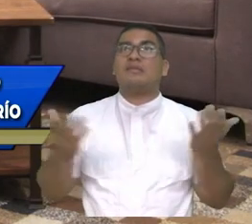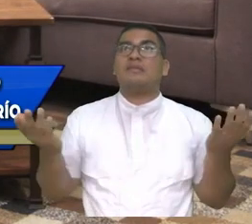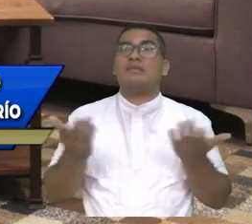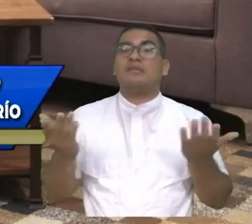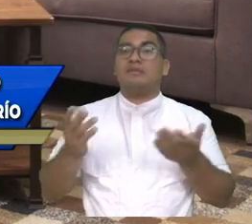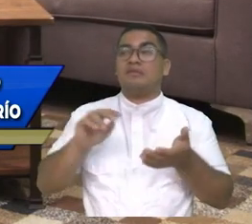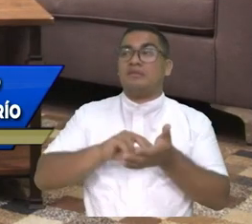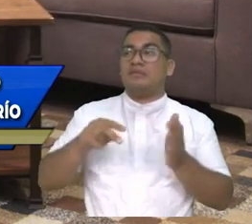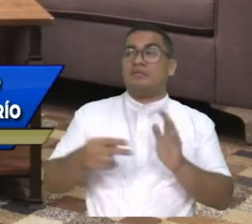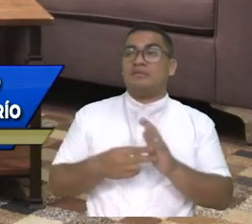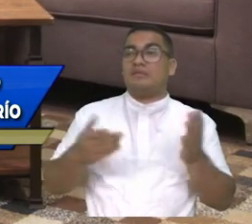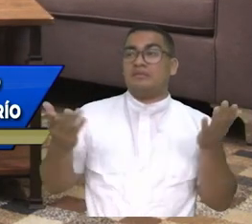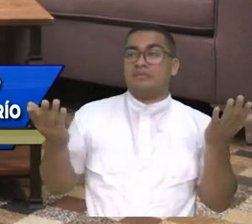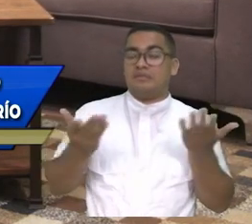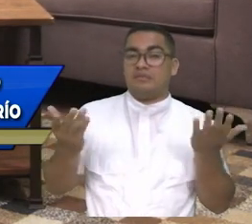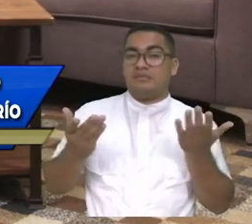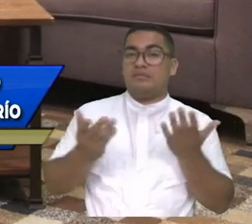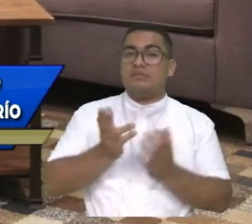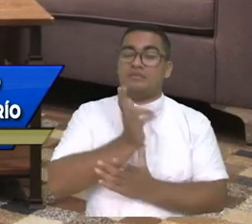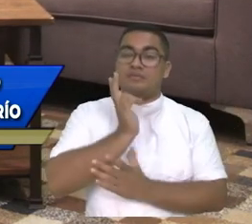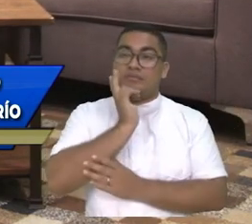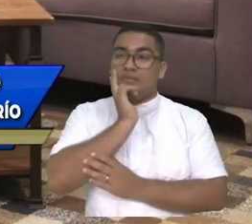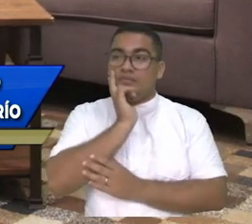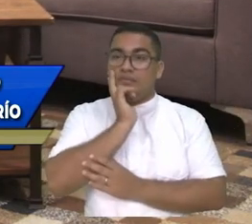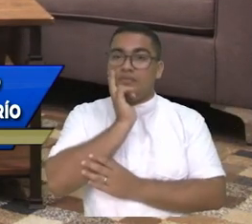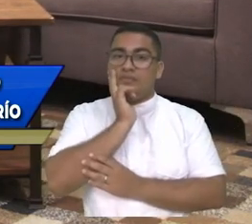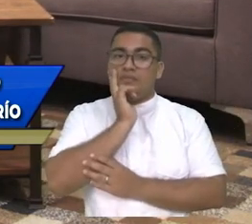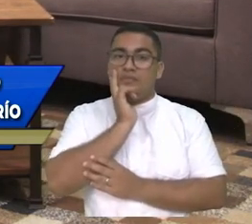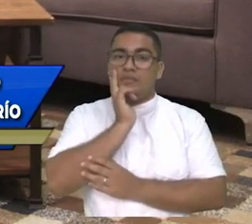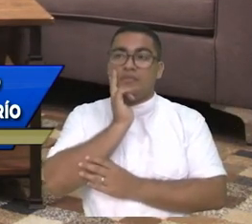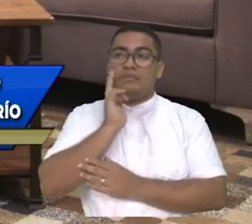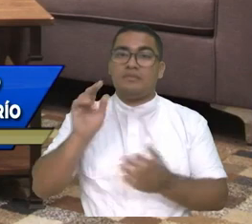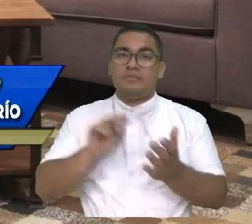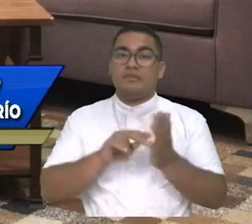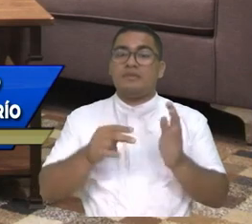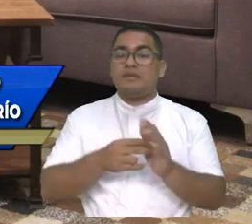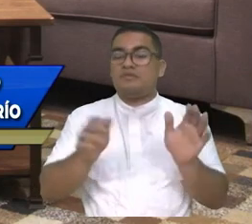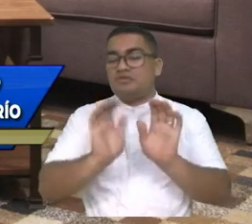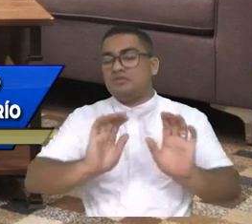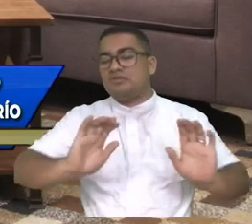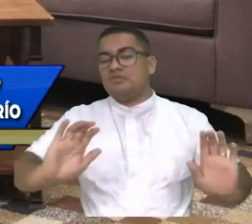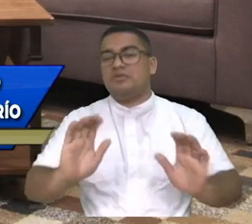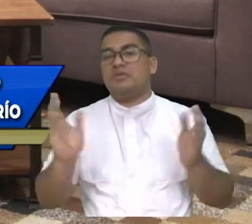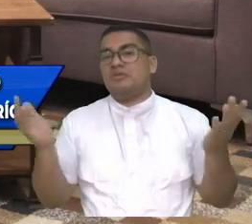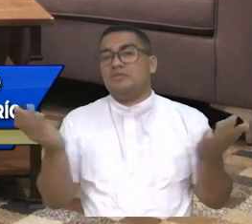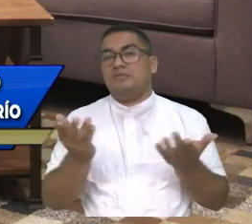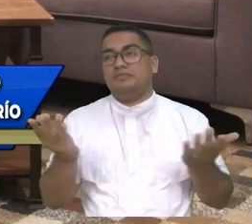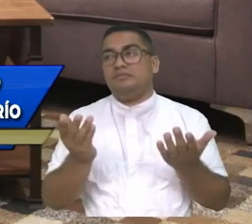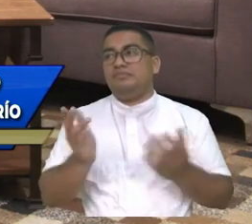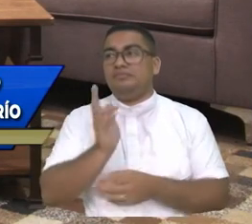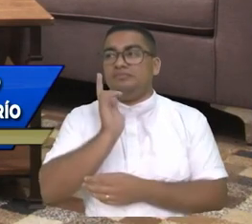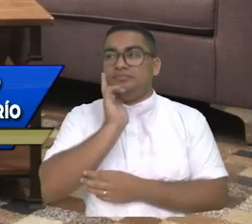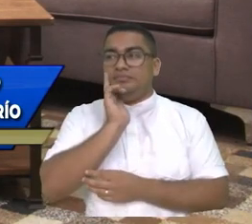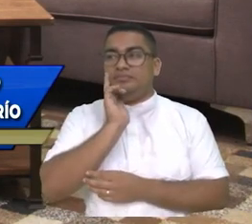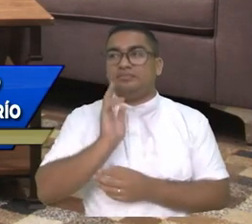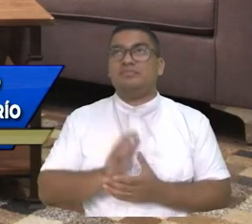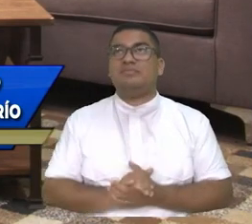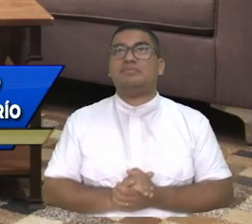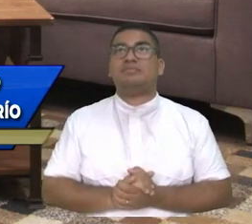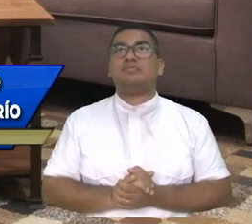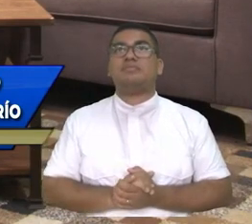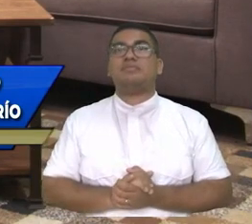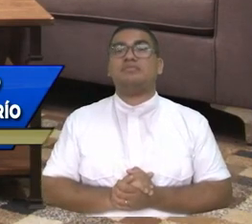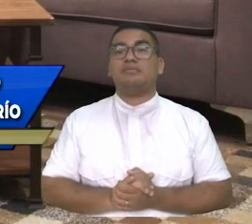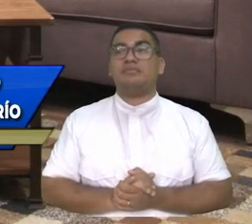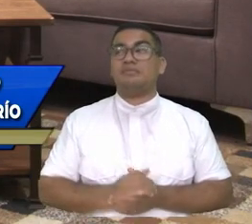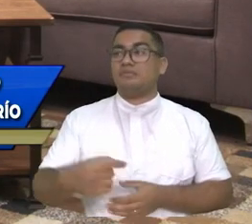cómo marcan a nuestro poeta universal Rubén Darío esa infancia, ese nacimiento de Rubén. Pues fíjate